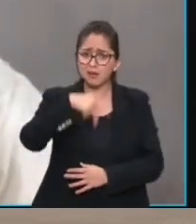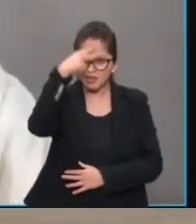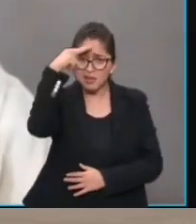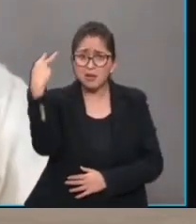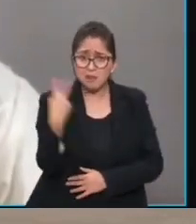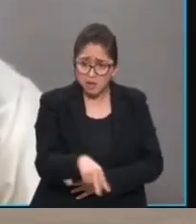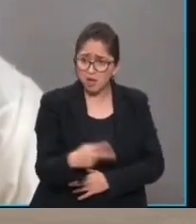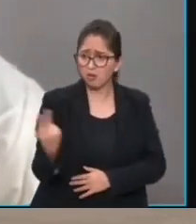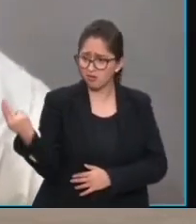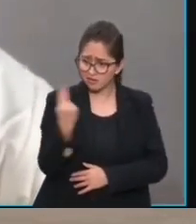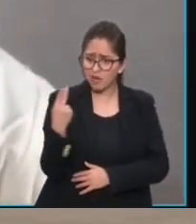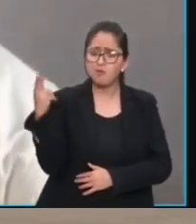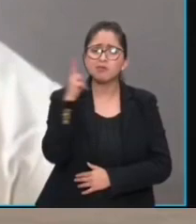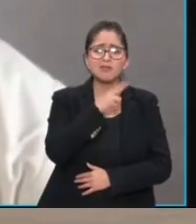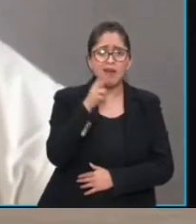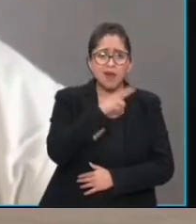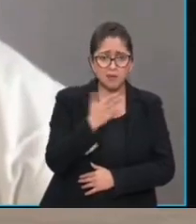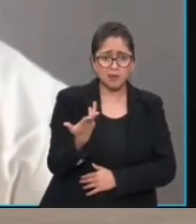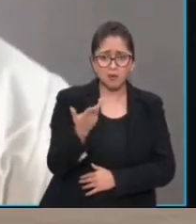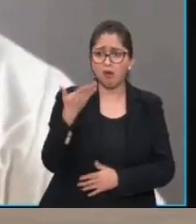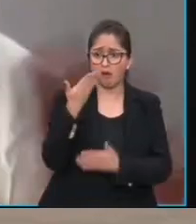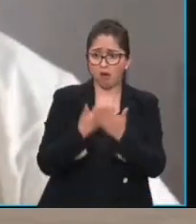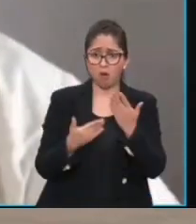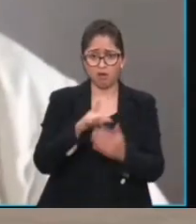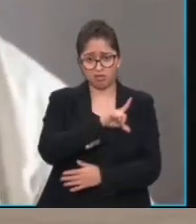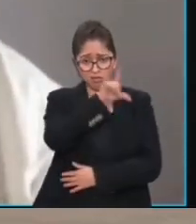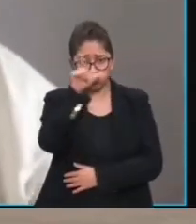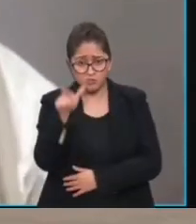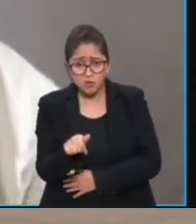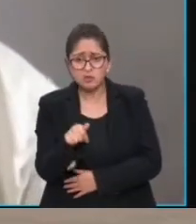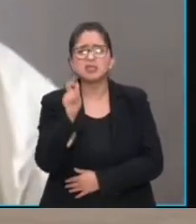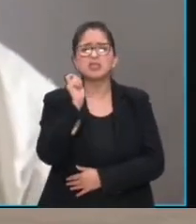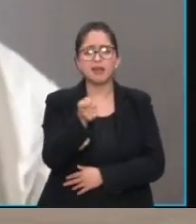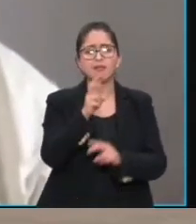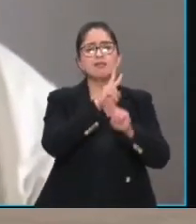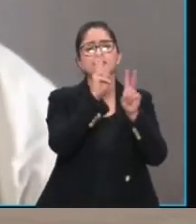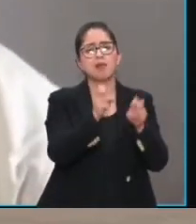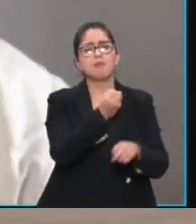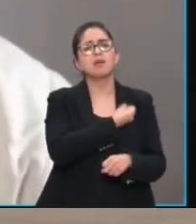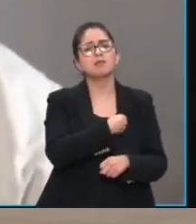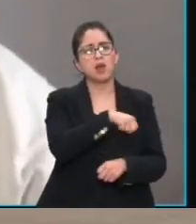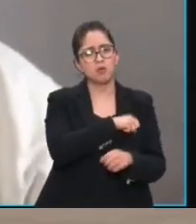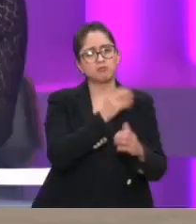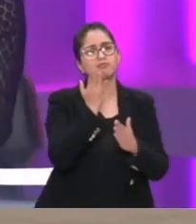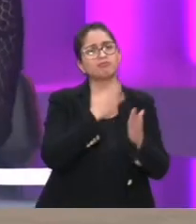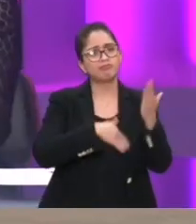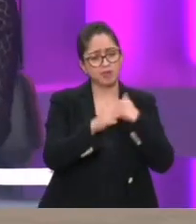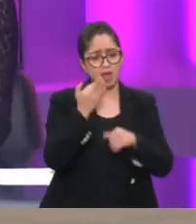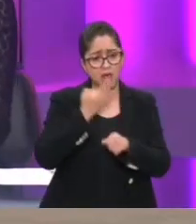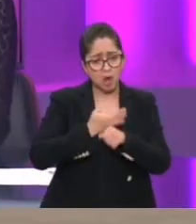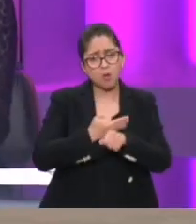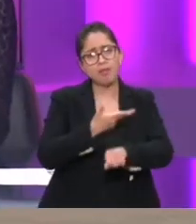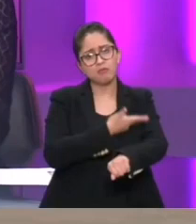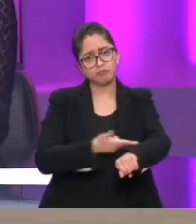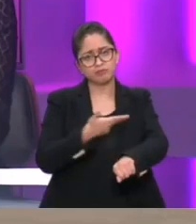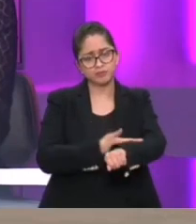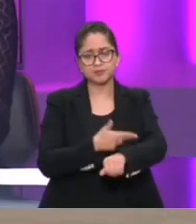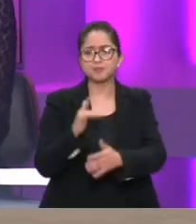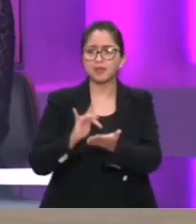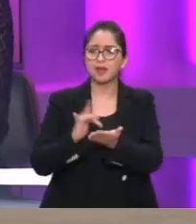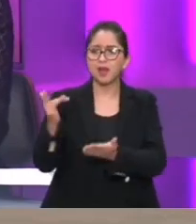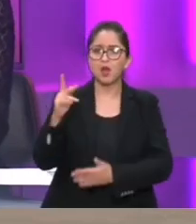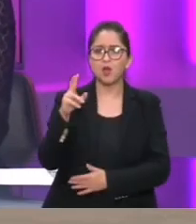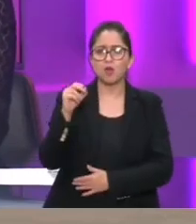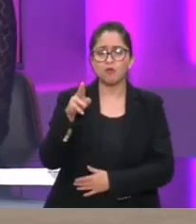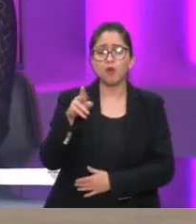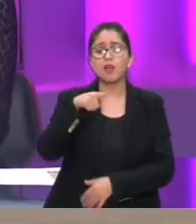ritmo inusitado. Y lo que vamos a tener después es algo muy grande en salud, y se está haciendo. Muchas gracias, Rodolfo Ondarza. Para su tercera